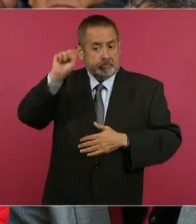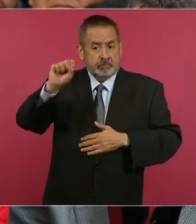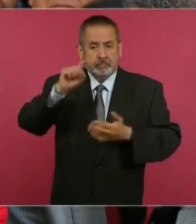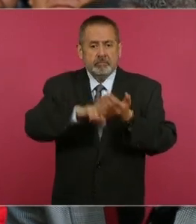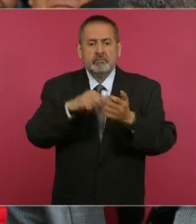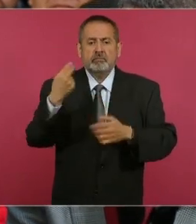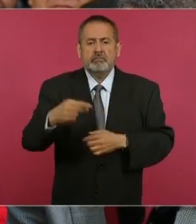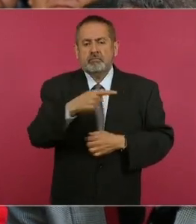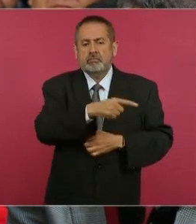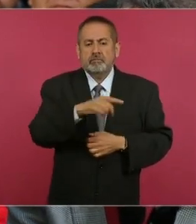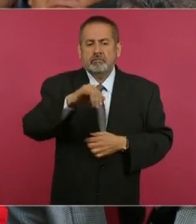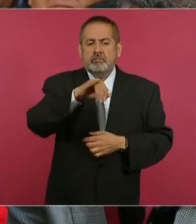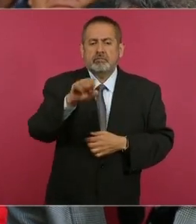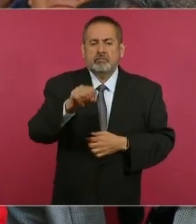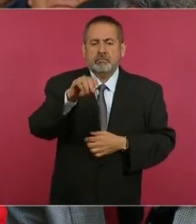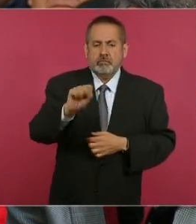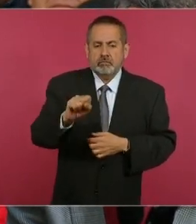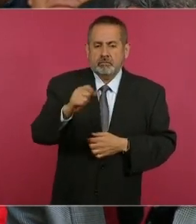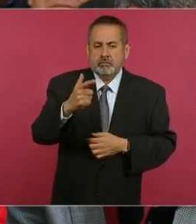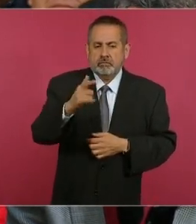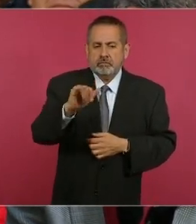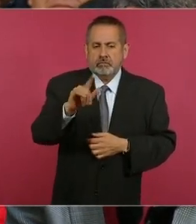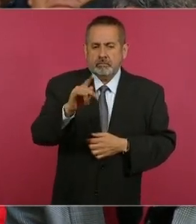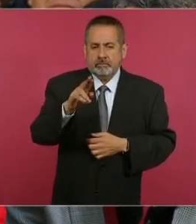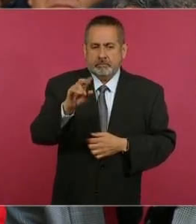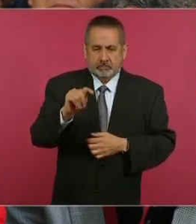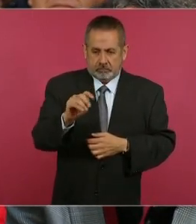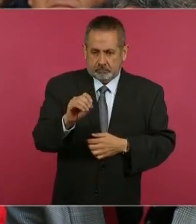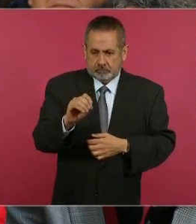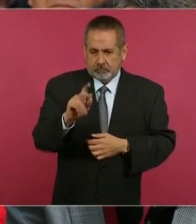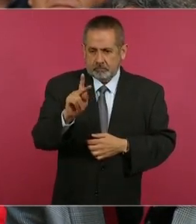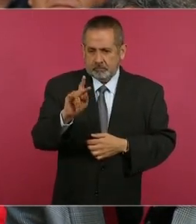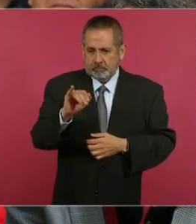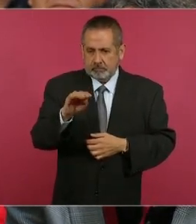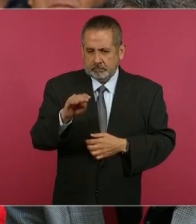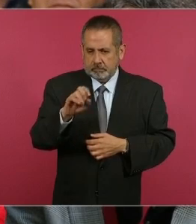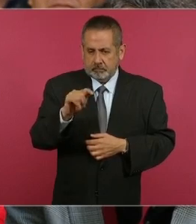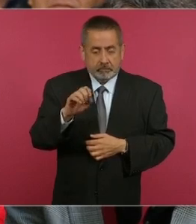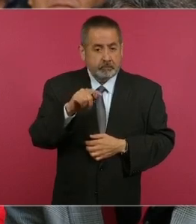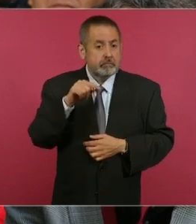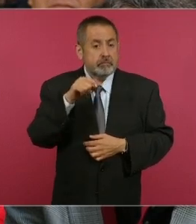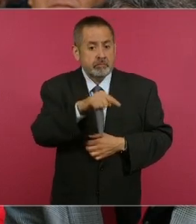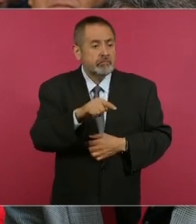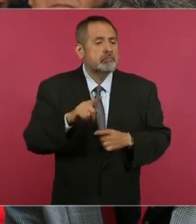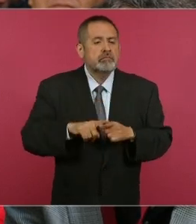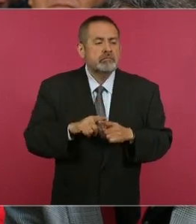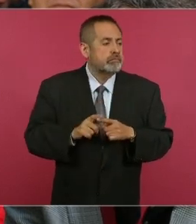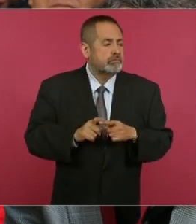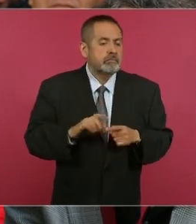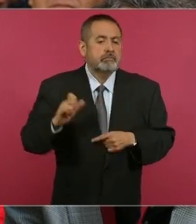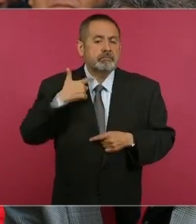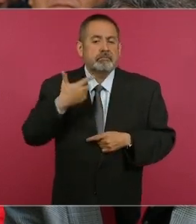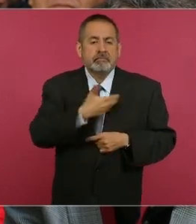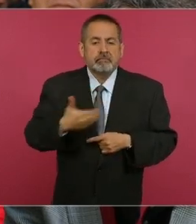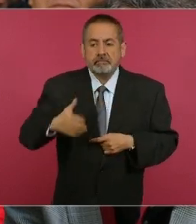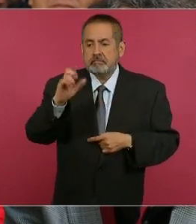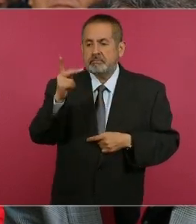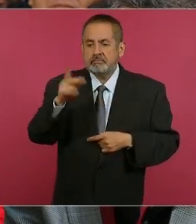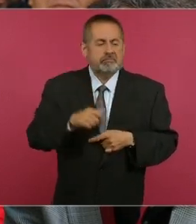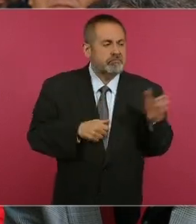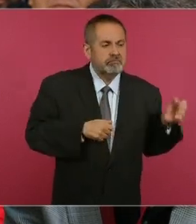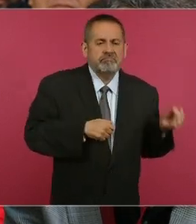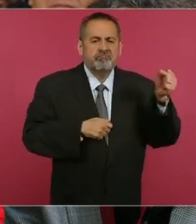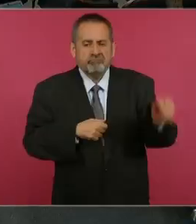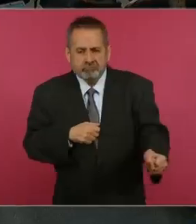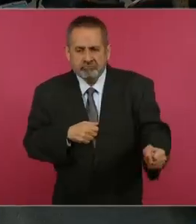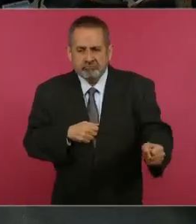el líder sindical que se llama Jesús Gilberto González Pimentel fue impuesto por el expresidente Peña Nieto. ¿Qué se podría